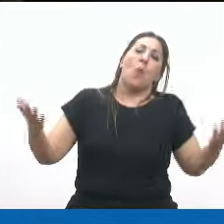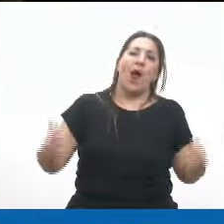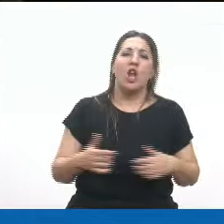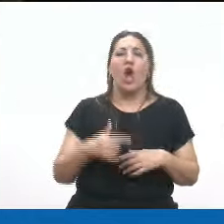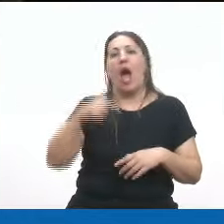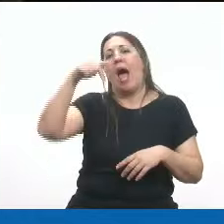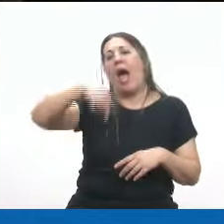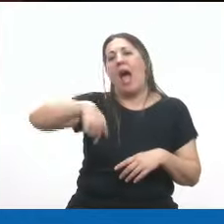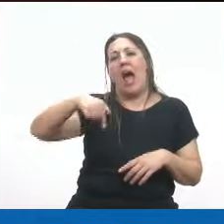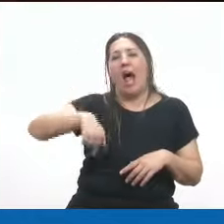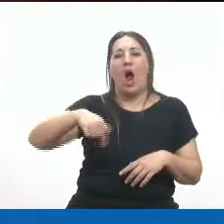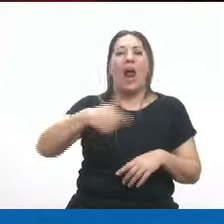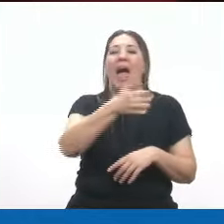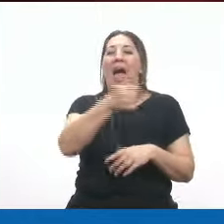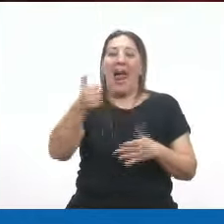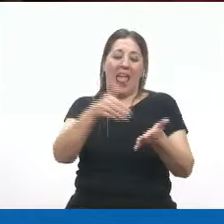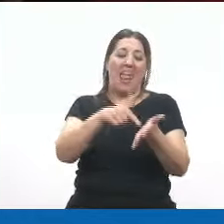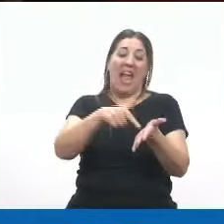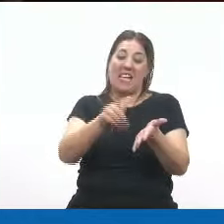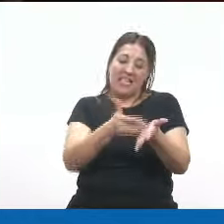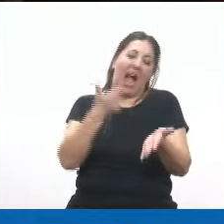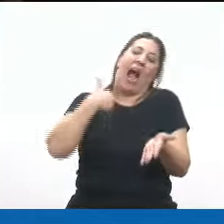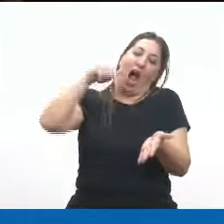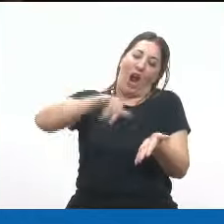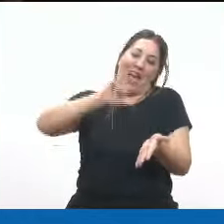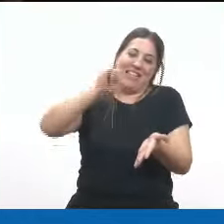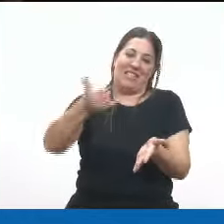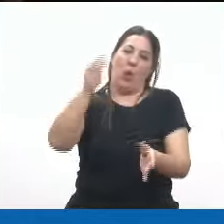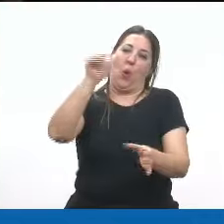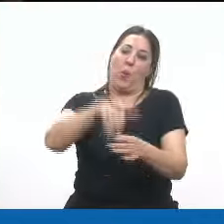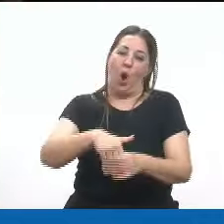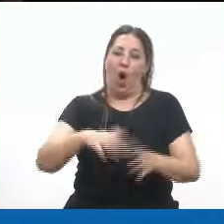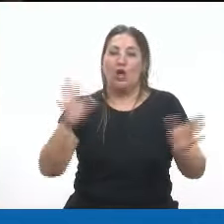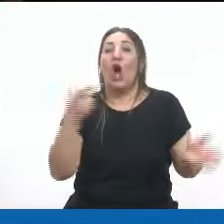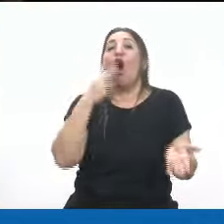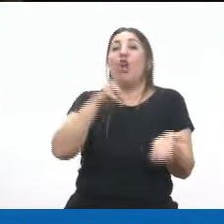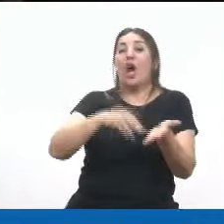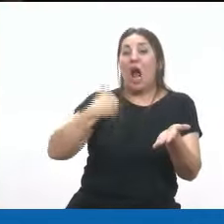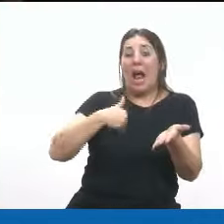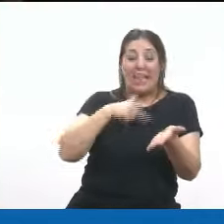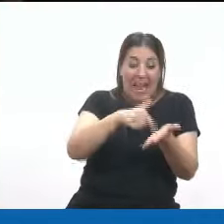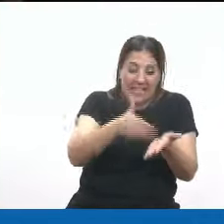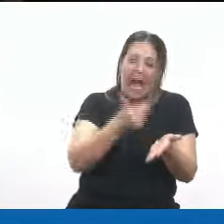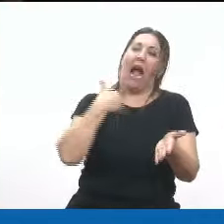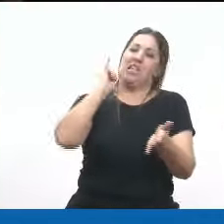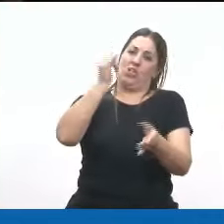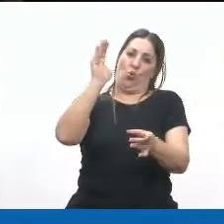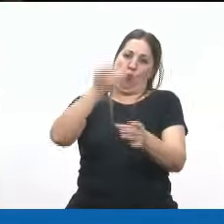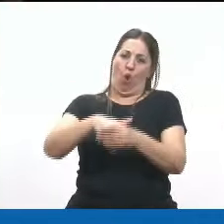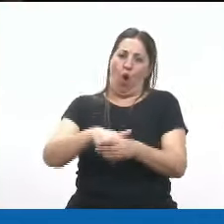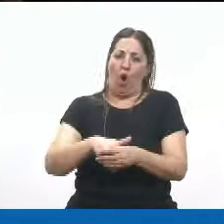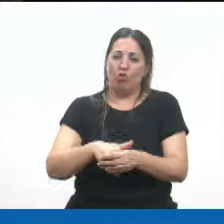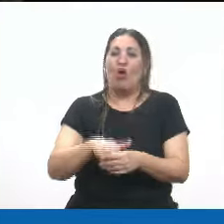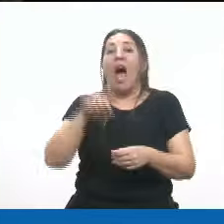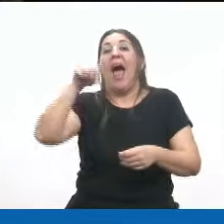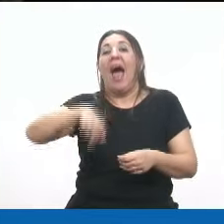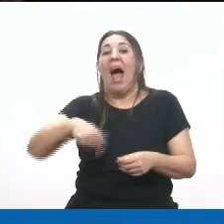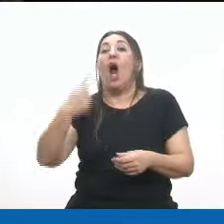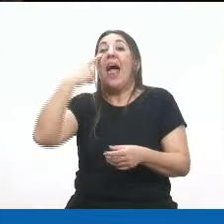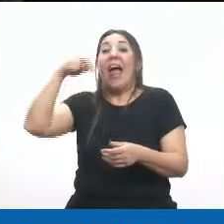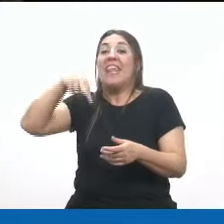sacan aerolíneas voto ahora que sacan el correo voto ahora que me ponen el